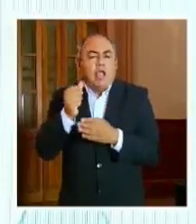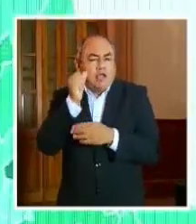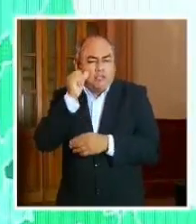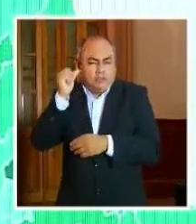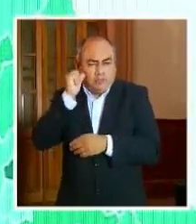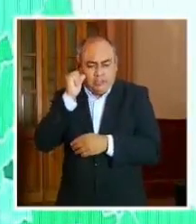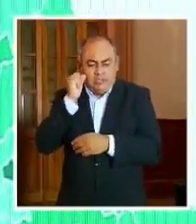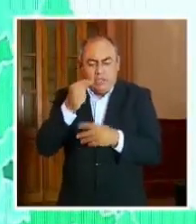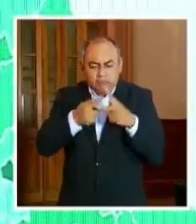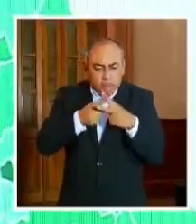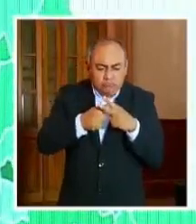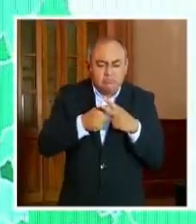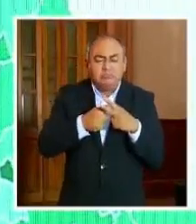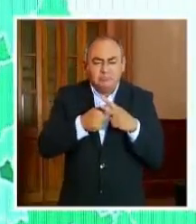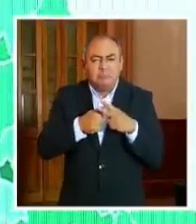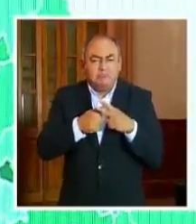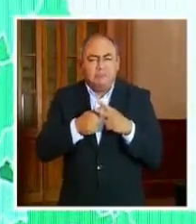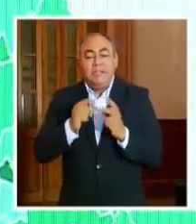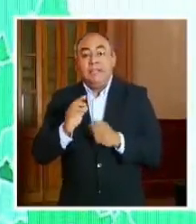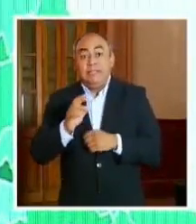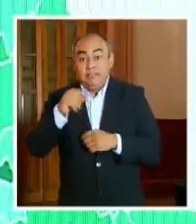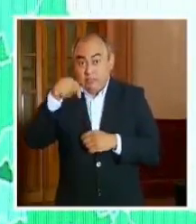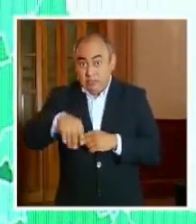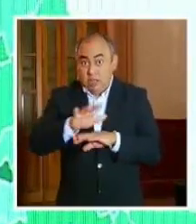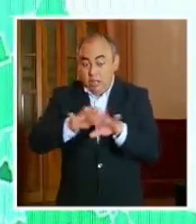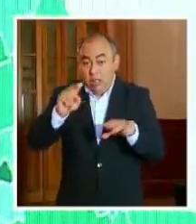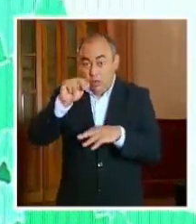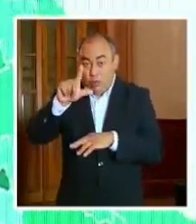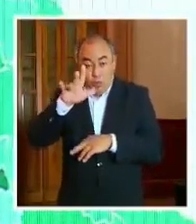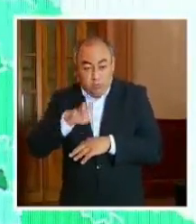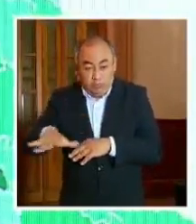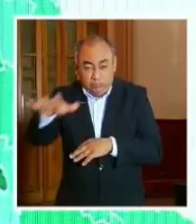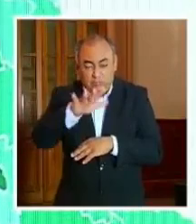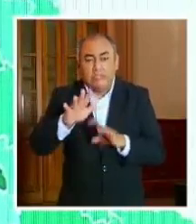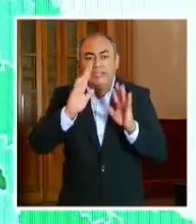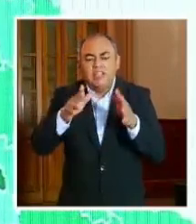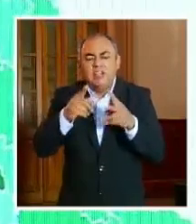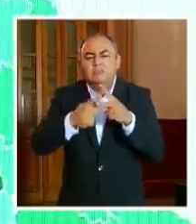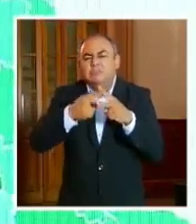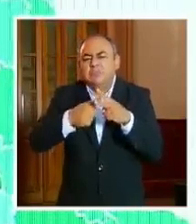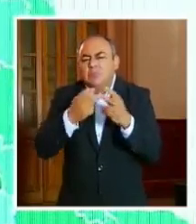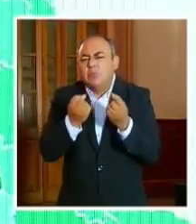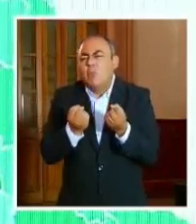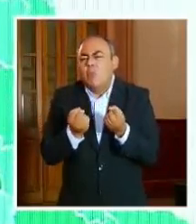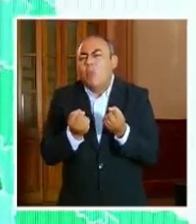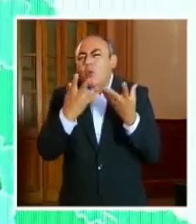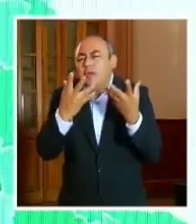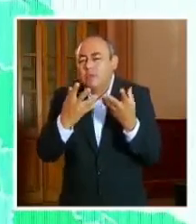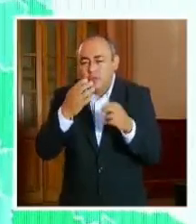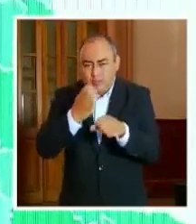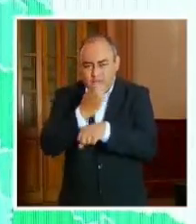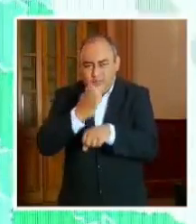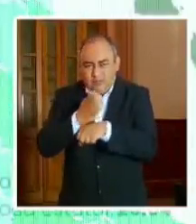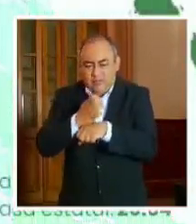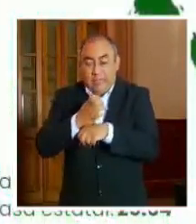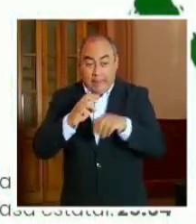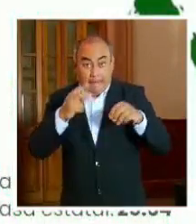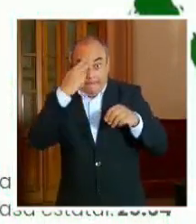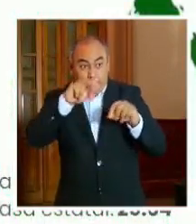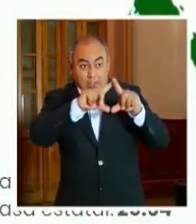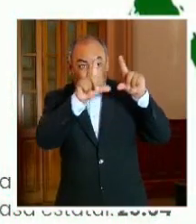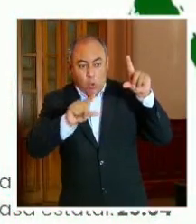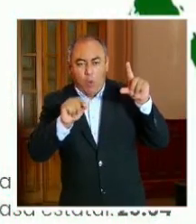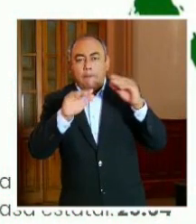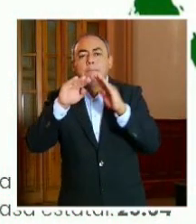ayer. Y de esta manera Nuevo León presenta una tasa estatal por debajo de la tasa